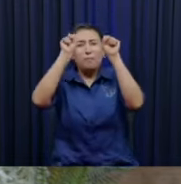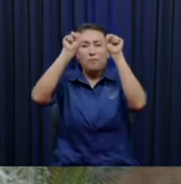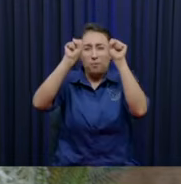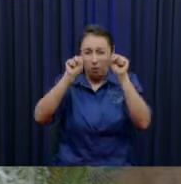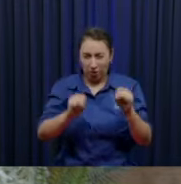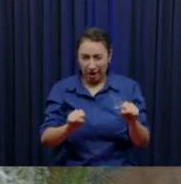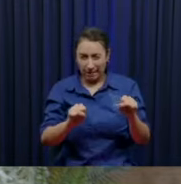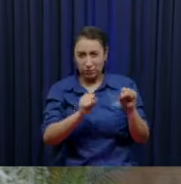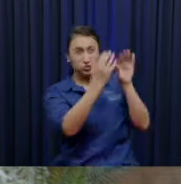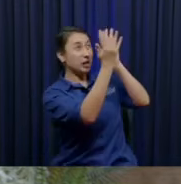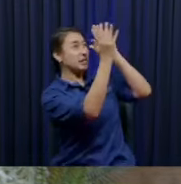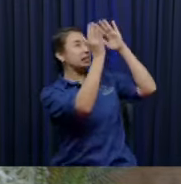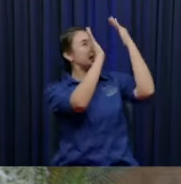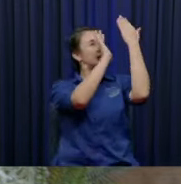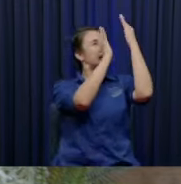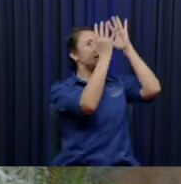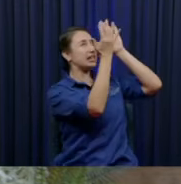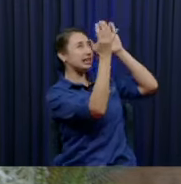tremendas, porque